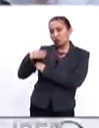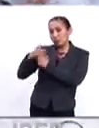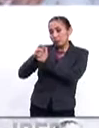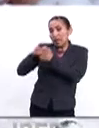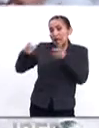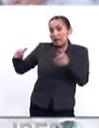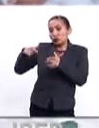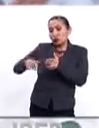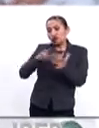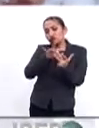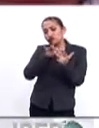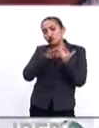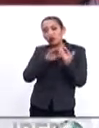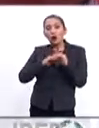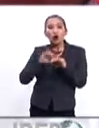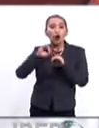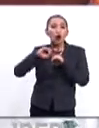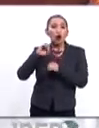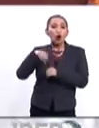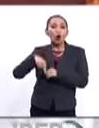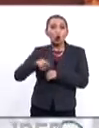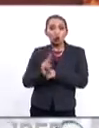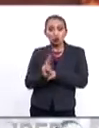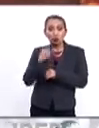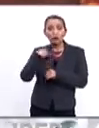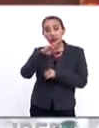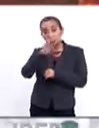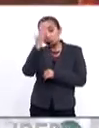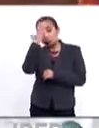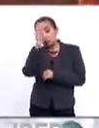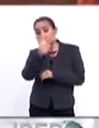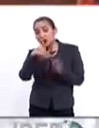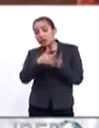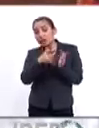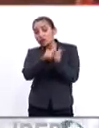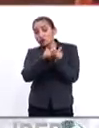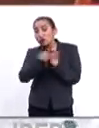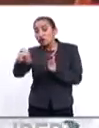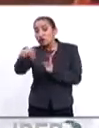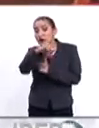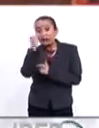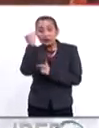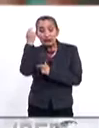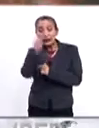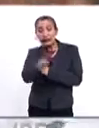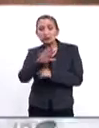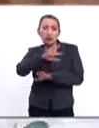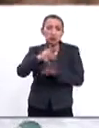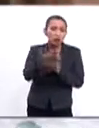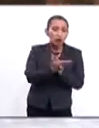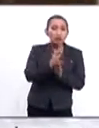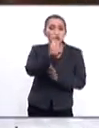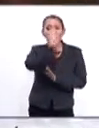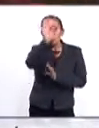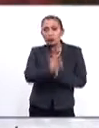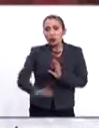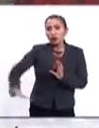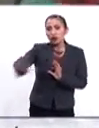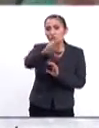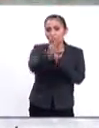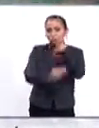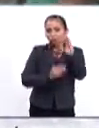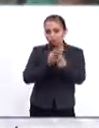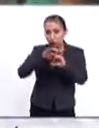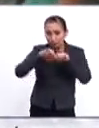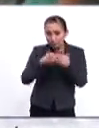que interactúan. La Organización de las Naciones Unidas reconoce 5.000 grupos indígenas que representan alrededor del 5% de la